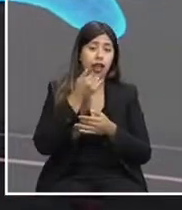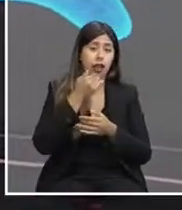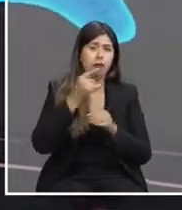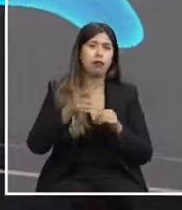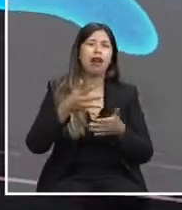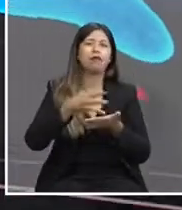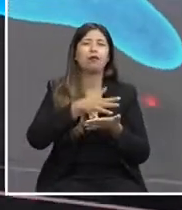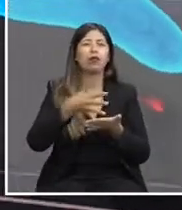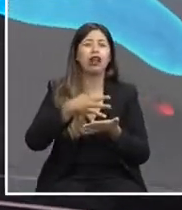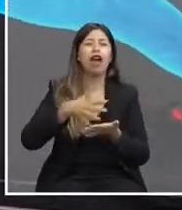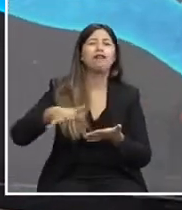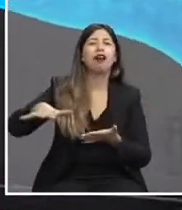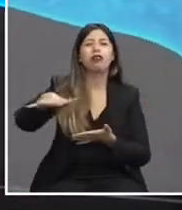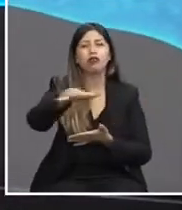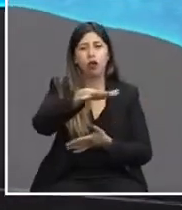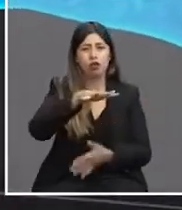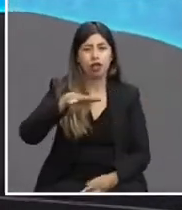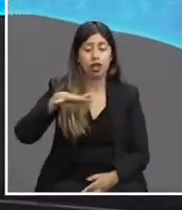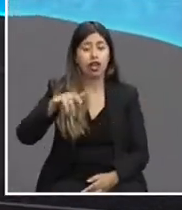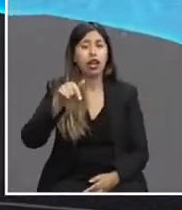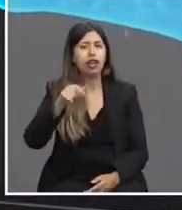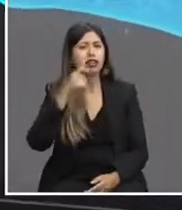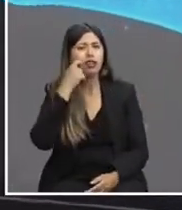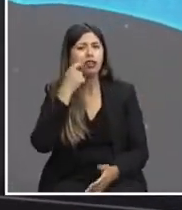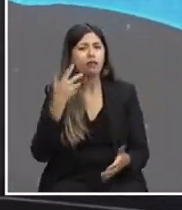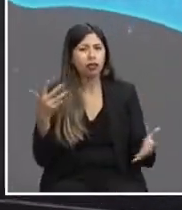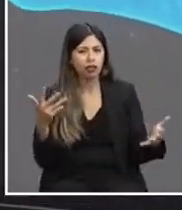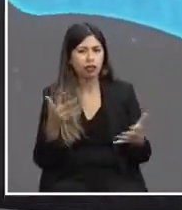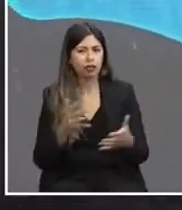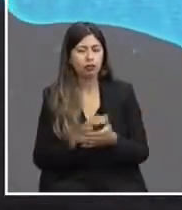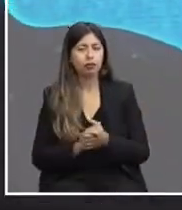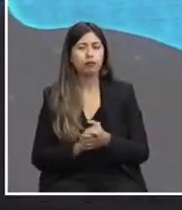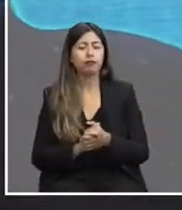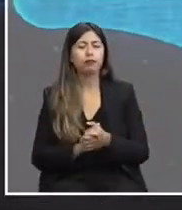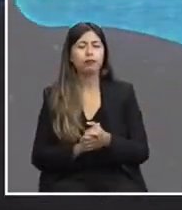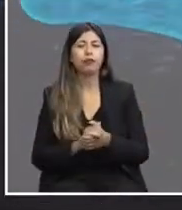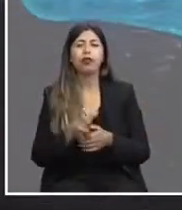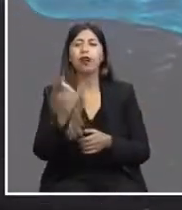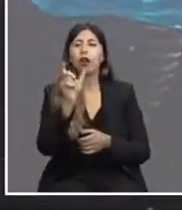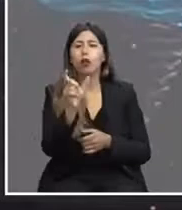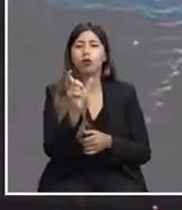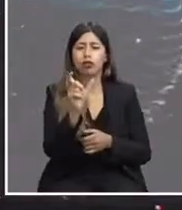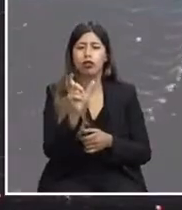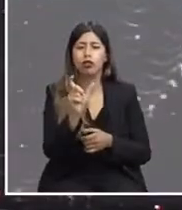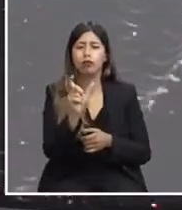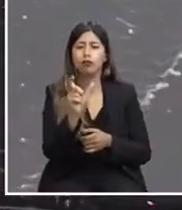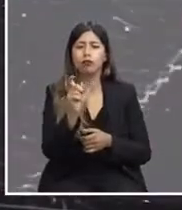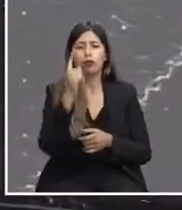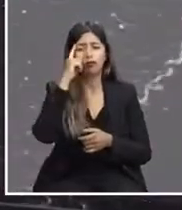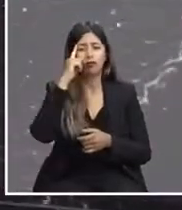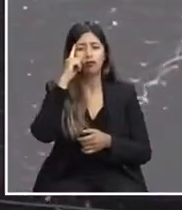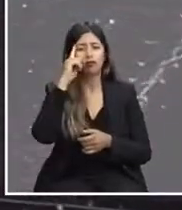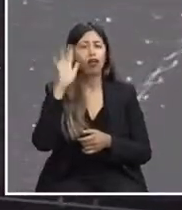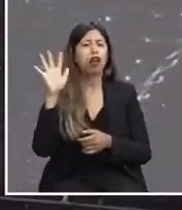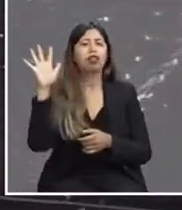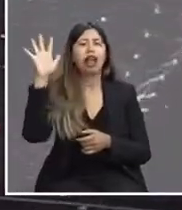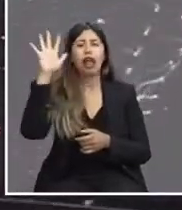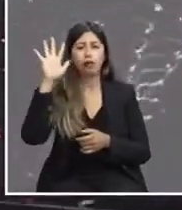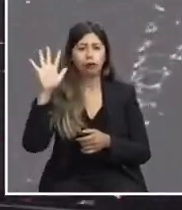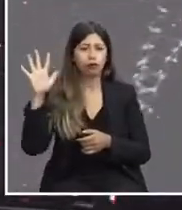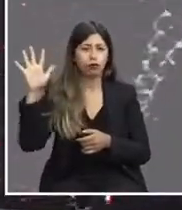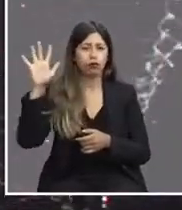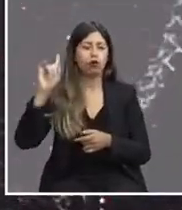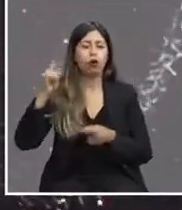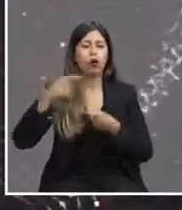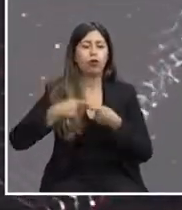social. La vulnerabilidad social corresponde a un concepto mucho más abstracto que tiene que ver con la condición